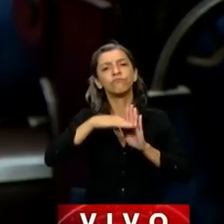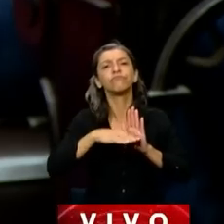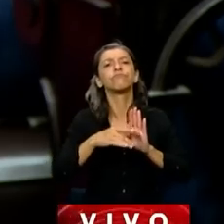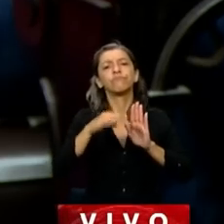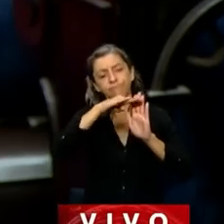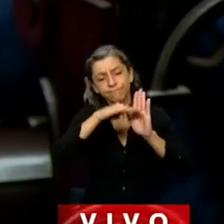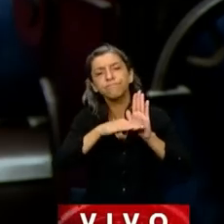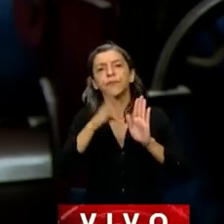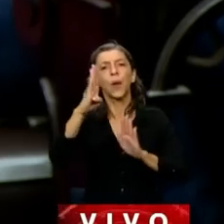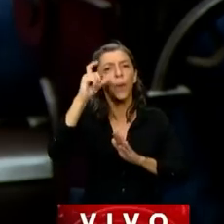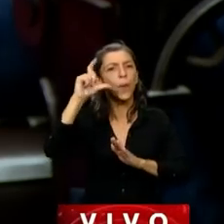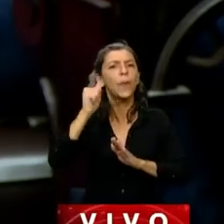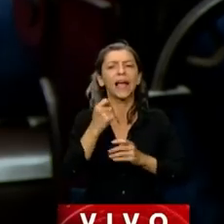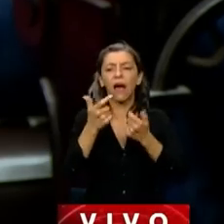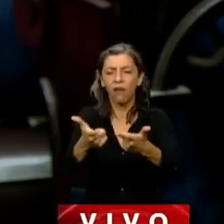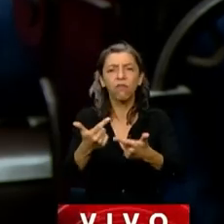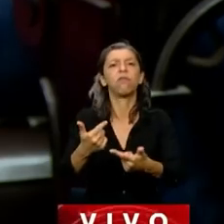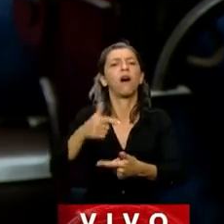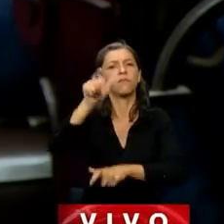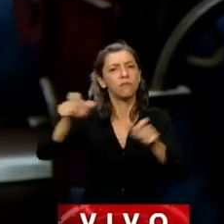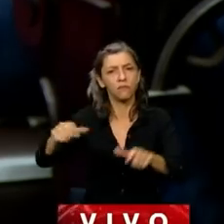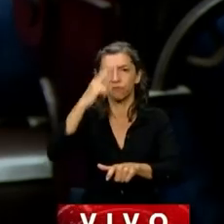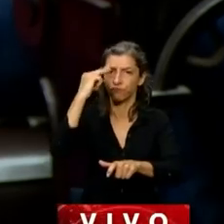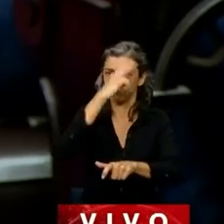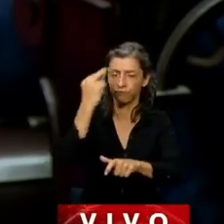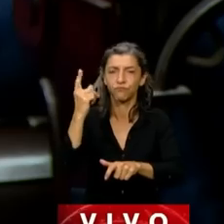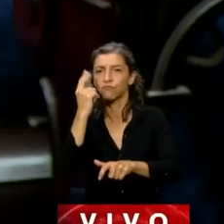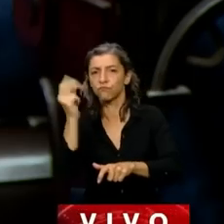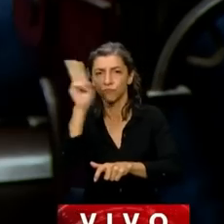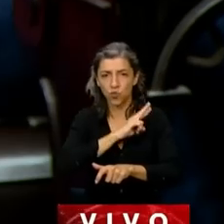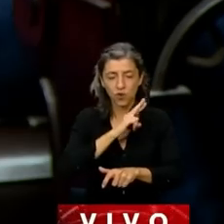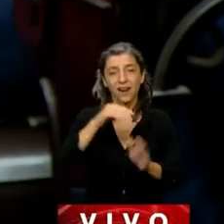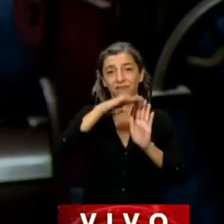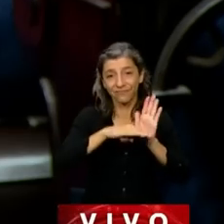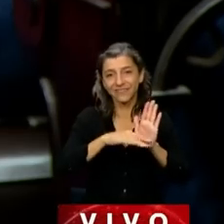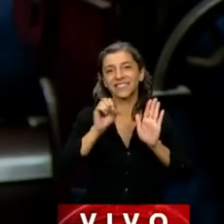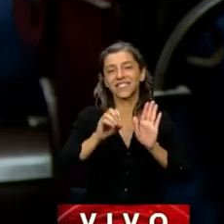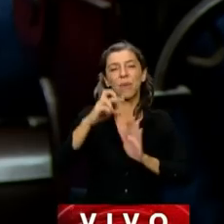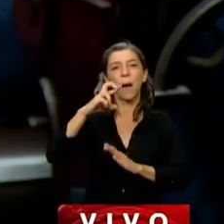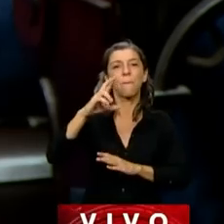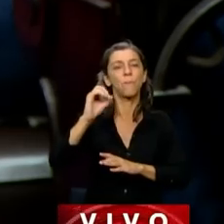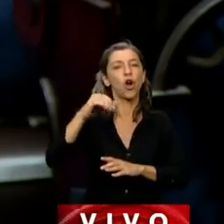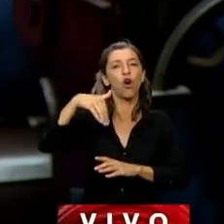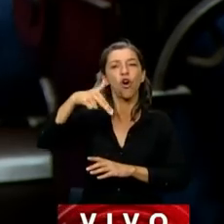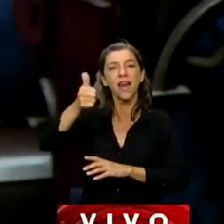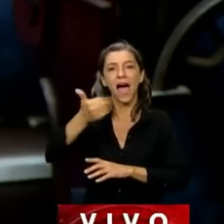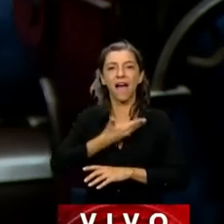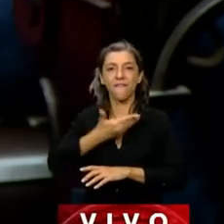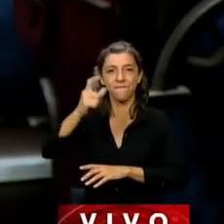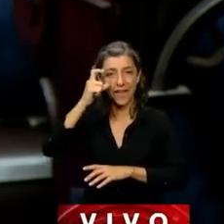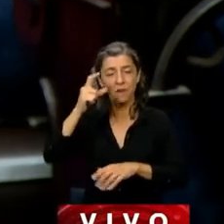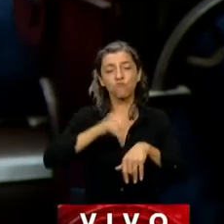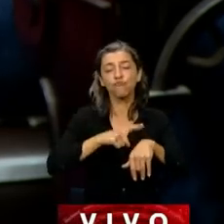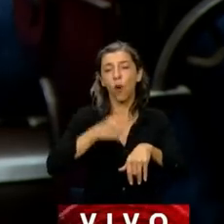para enfermeros y enfermeras. El PRONAFE es eso, y si bien hubo un periodo